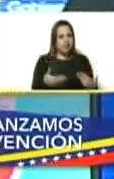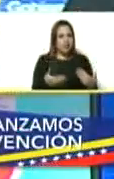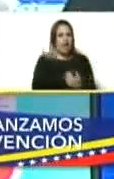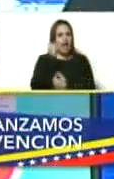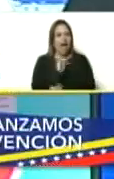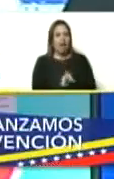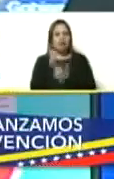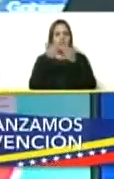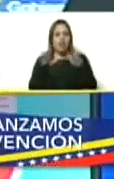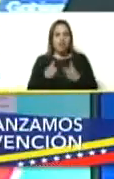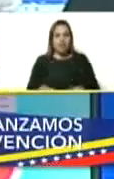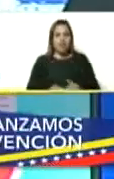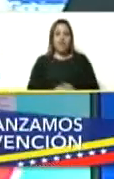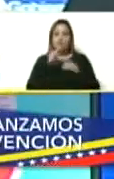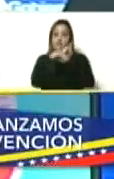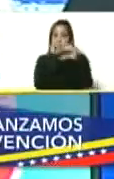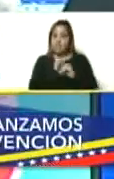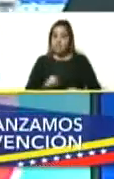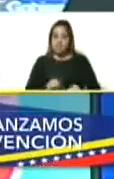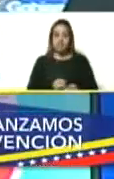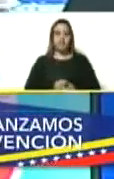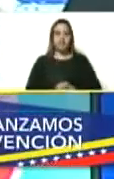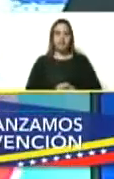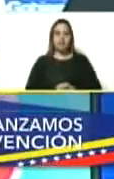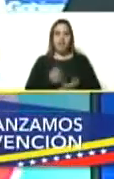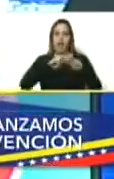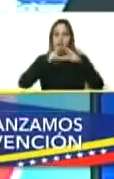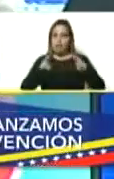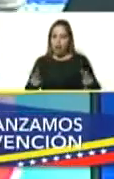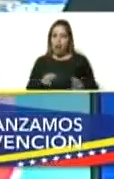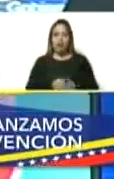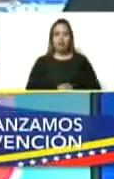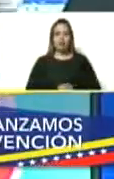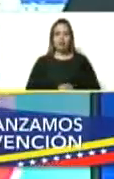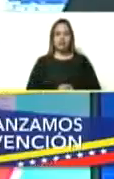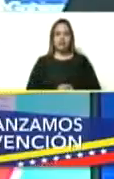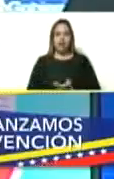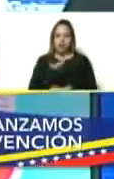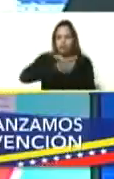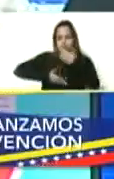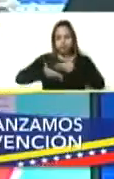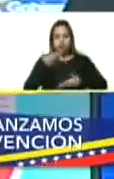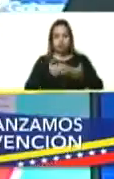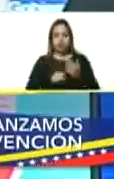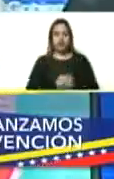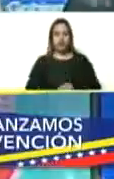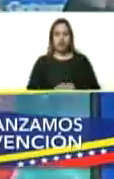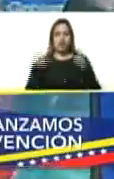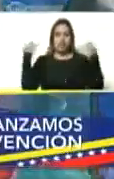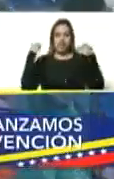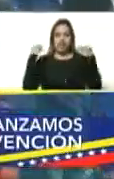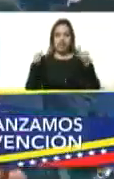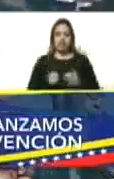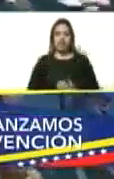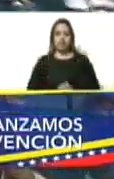unas Navidades felices, en paz, en armonía, en